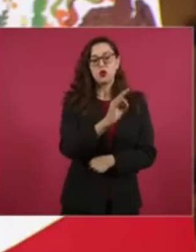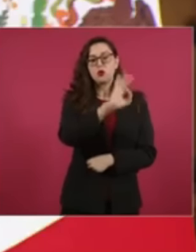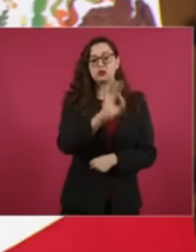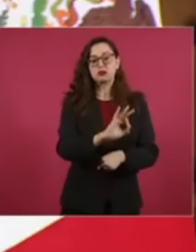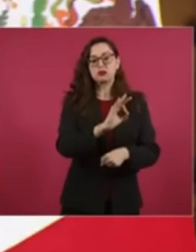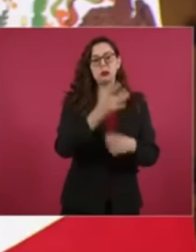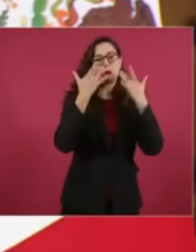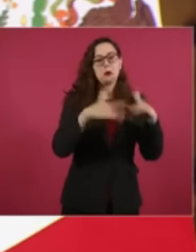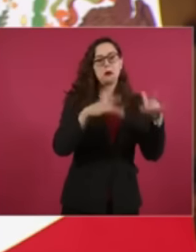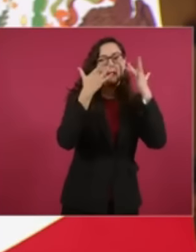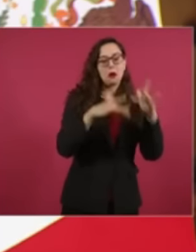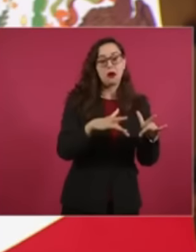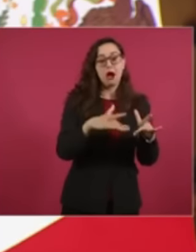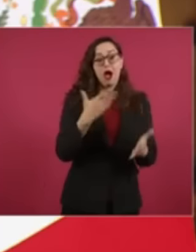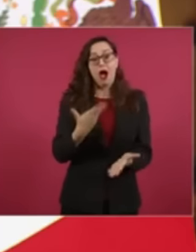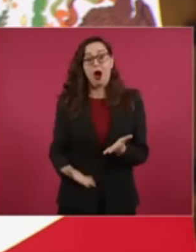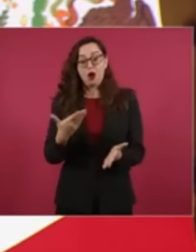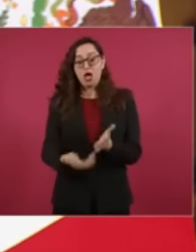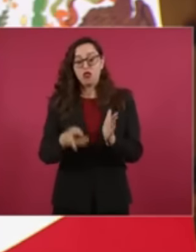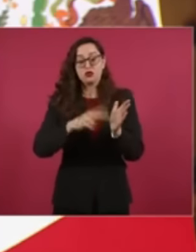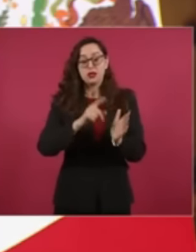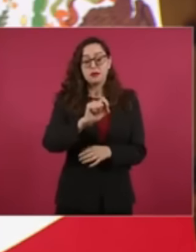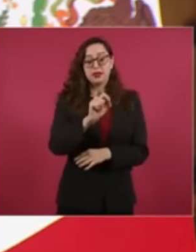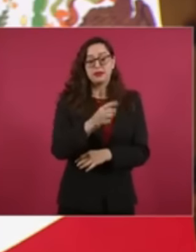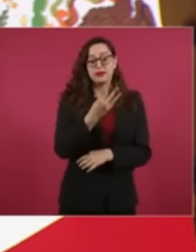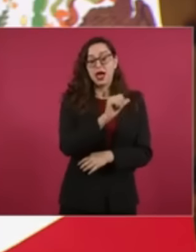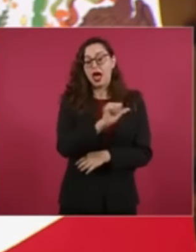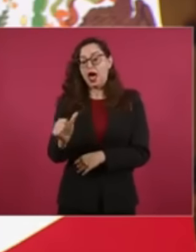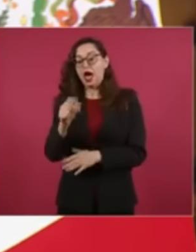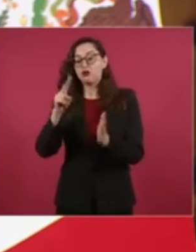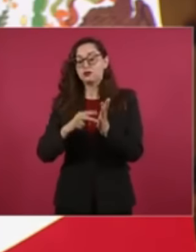Para el ciclo escolar 23-24, solo